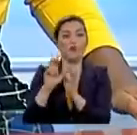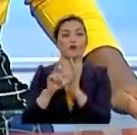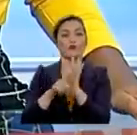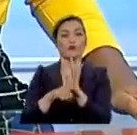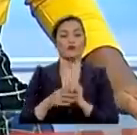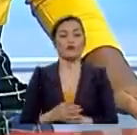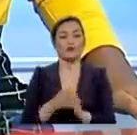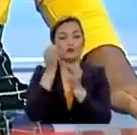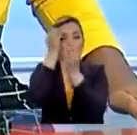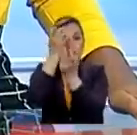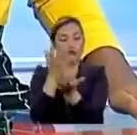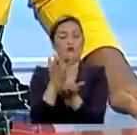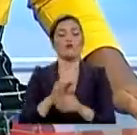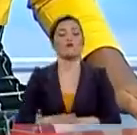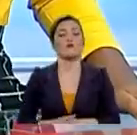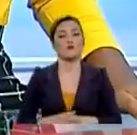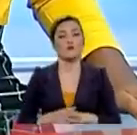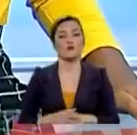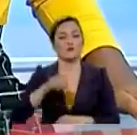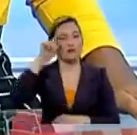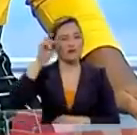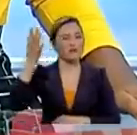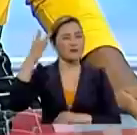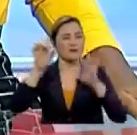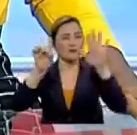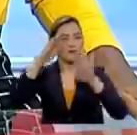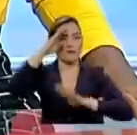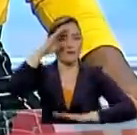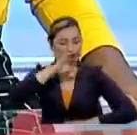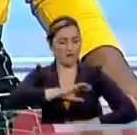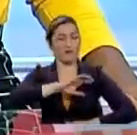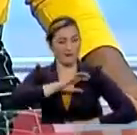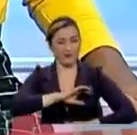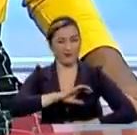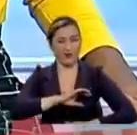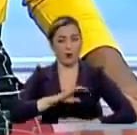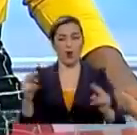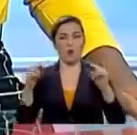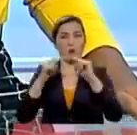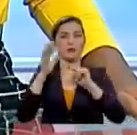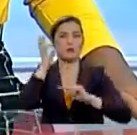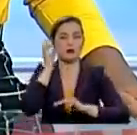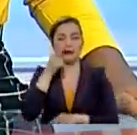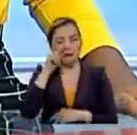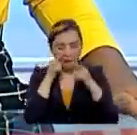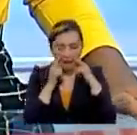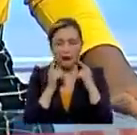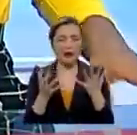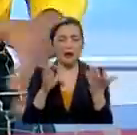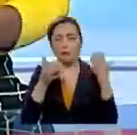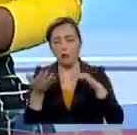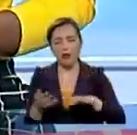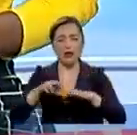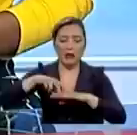7:57 a.m. Amigos, les contamos. Los 6 agentes metropolitanos que evitaron que una mujer se lance de un puente fueron condecorados por las